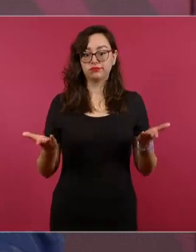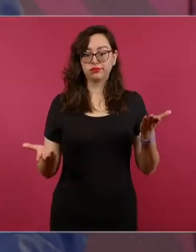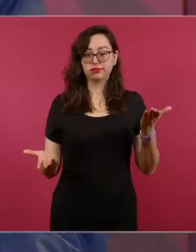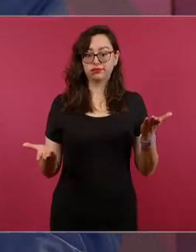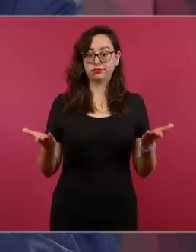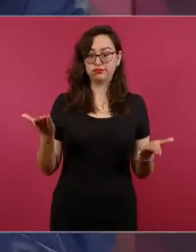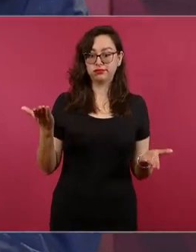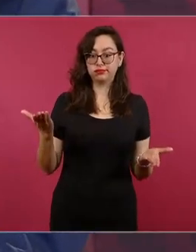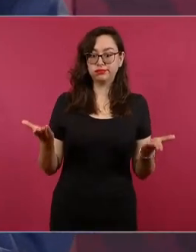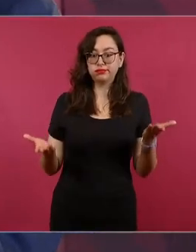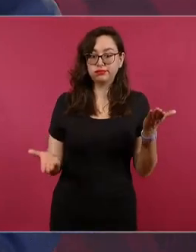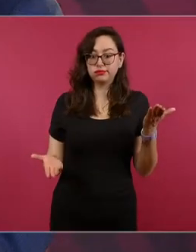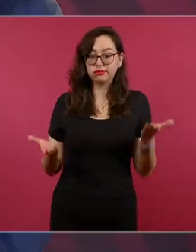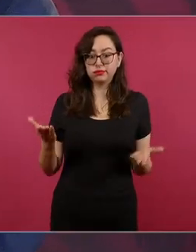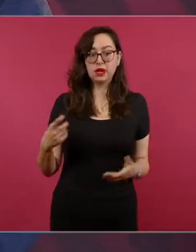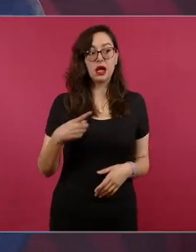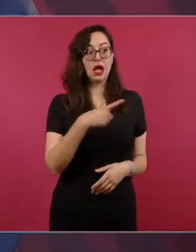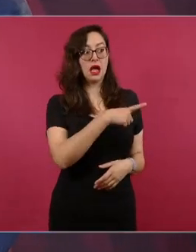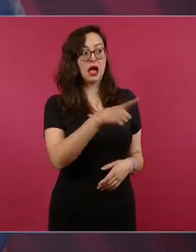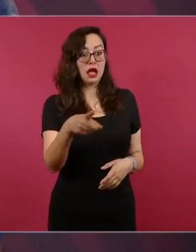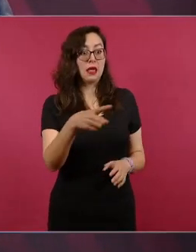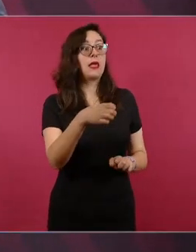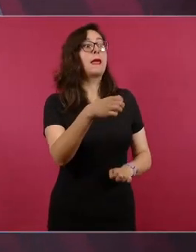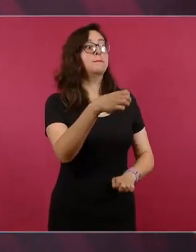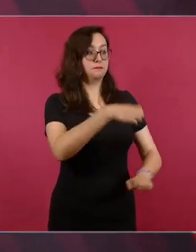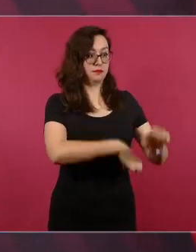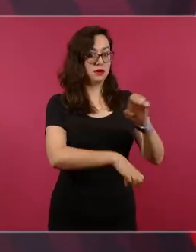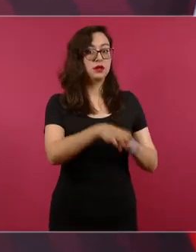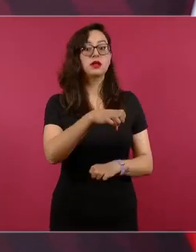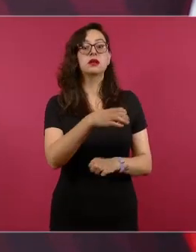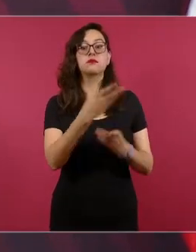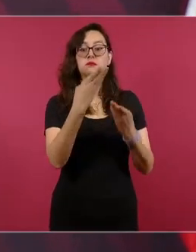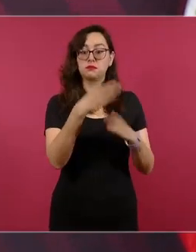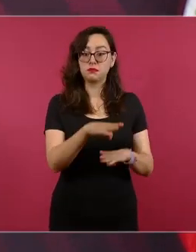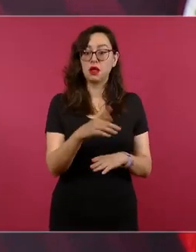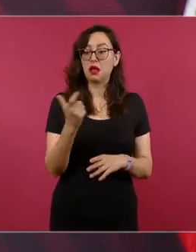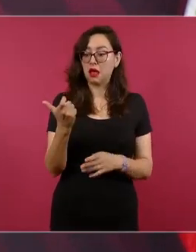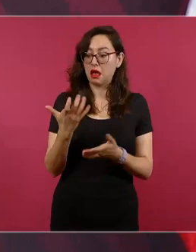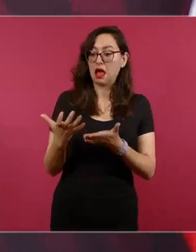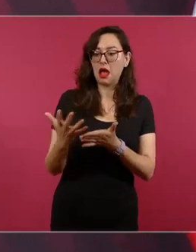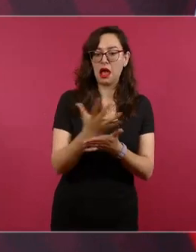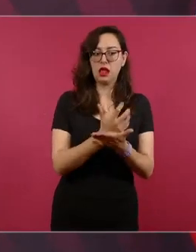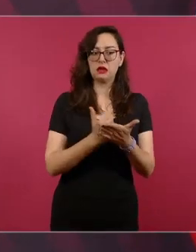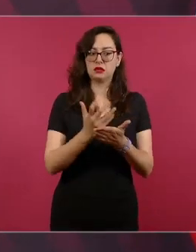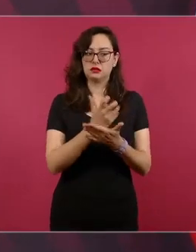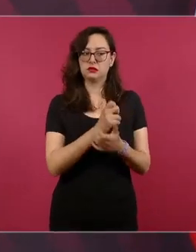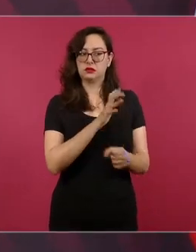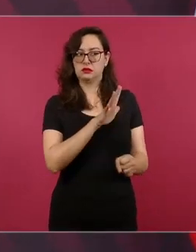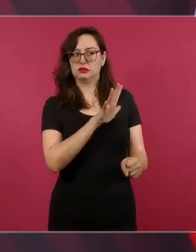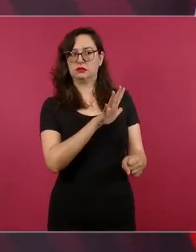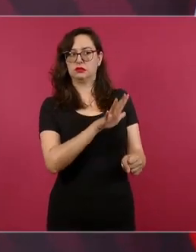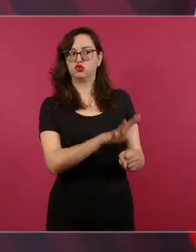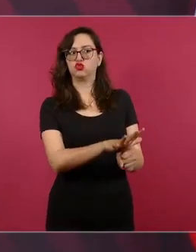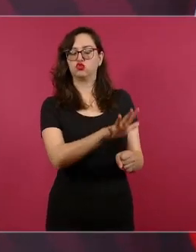de las empresas fuesen razonables.